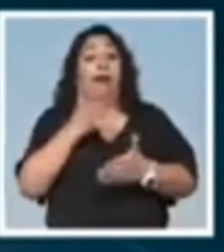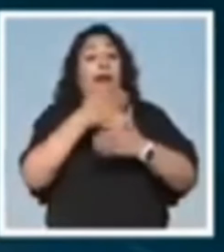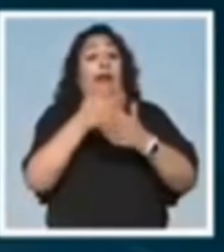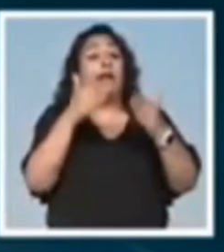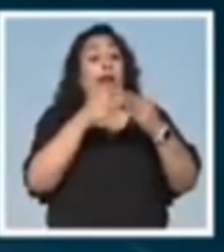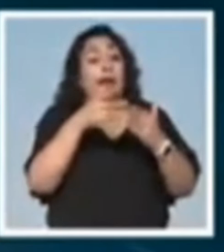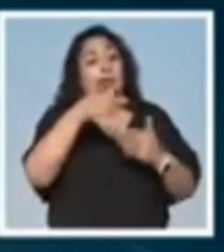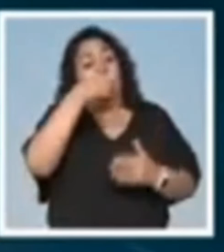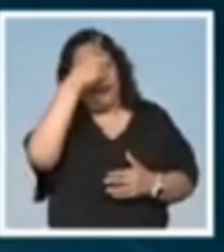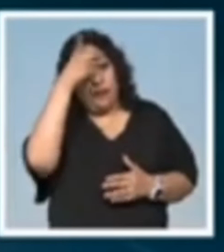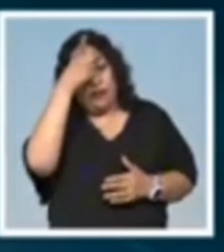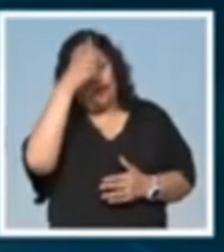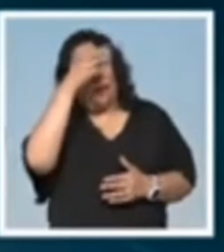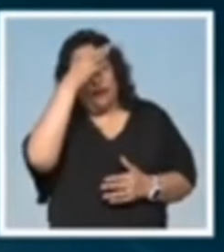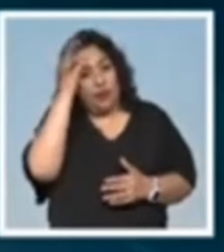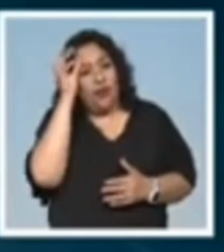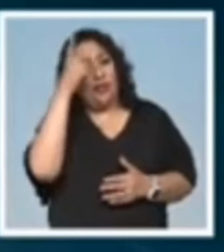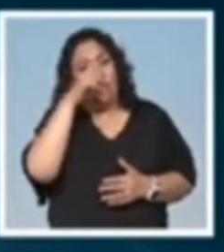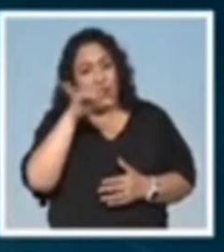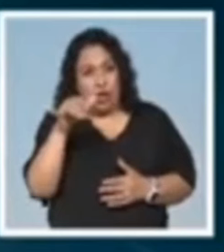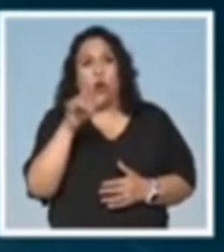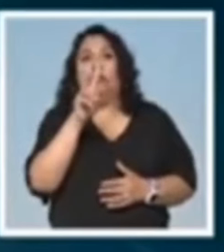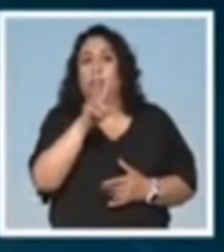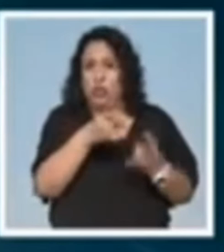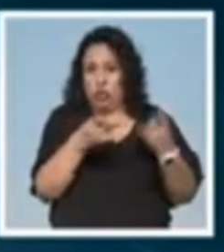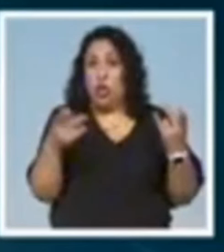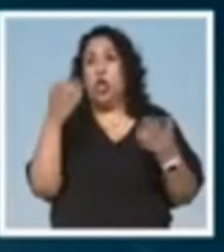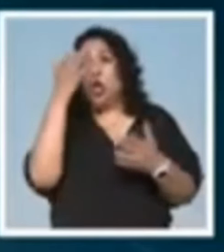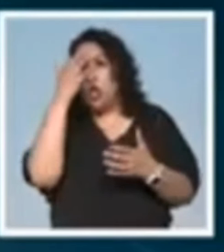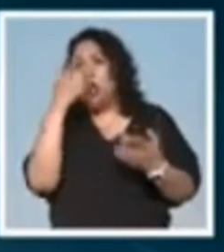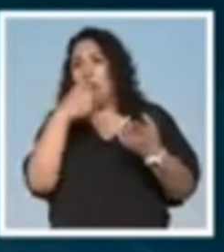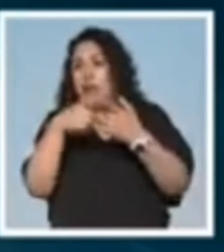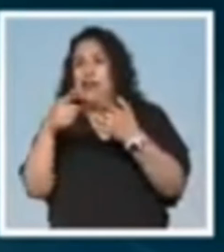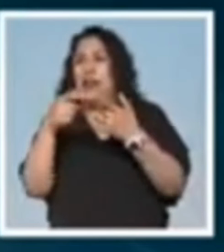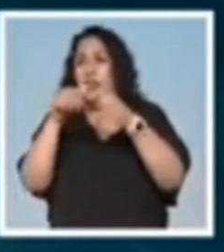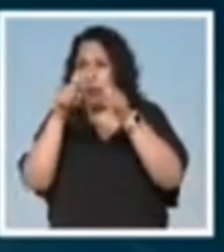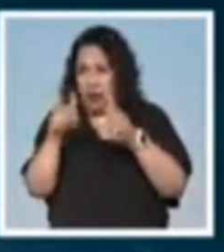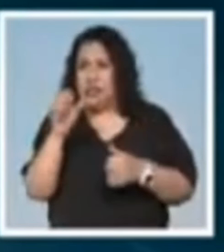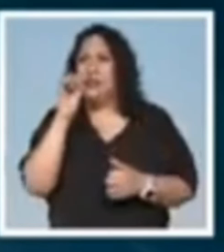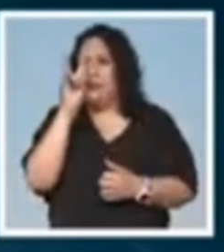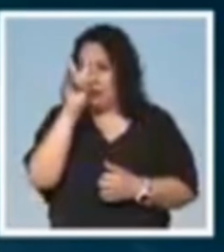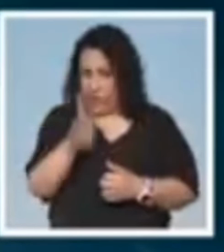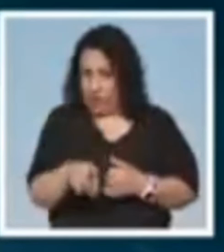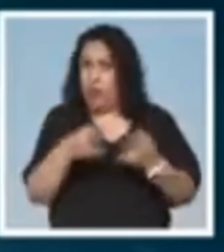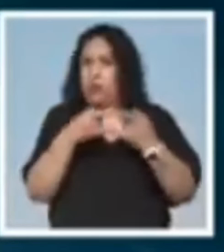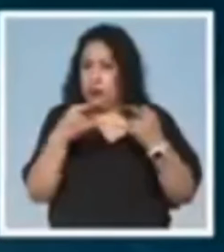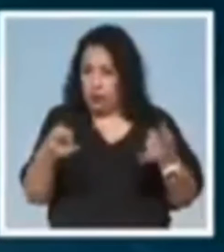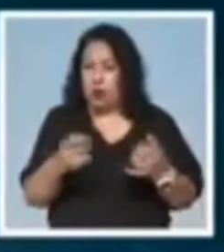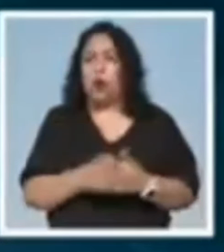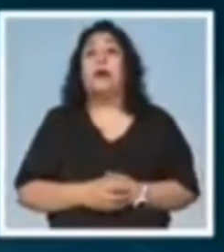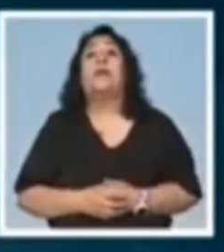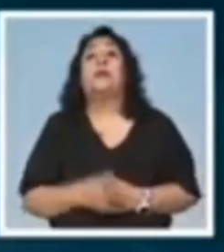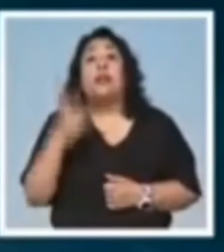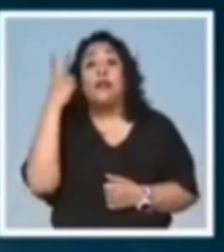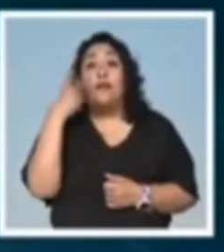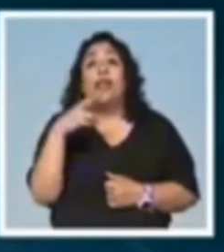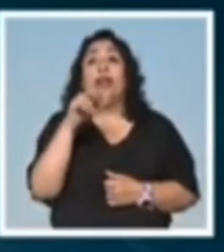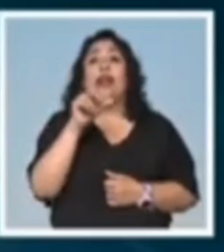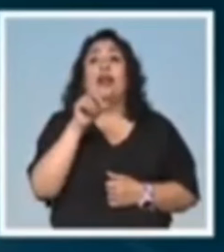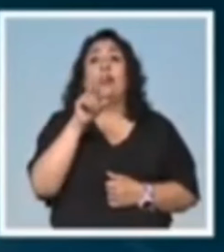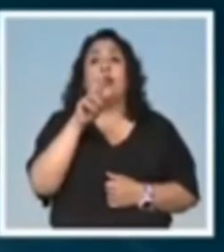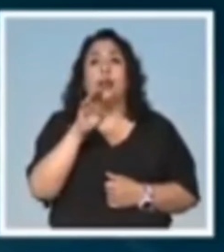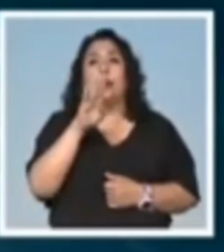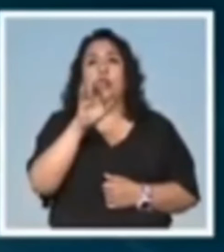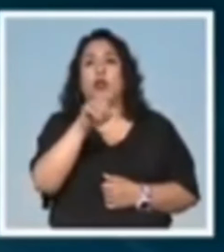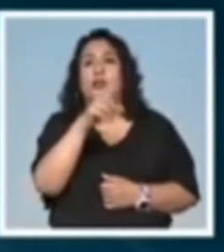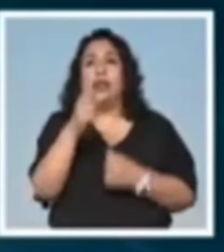Frida, eso es histórico. Que conoció a Trotsky, que conoció a varios artistas de la época, eso sí es histórico. El viaje de André Breton, 100